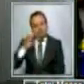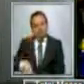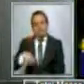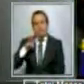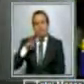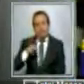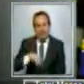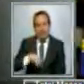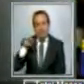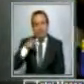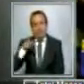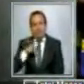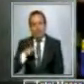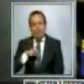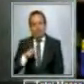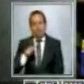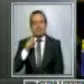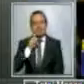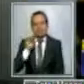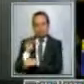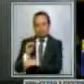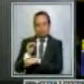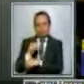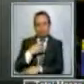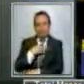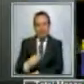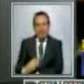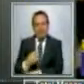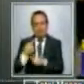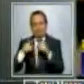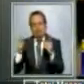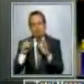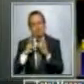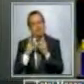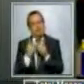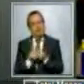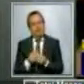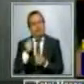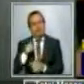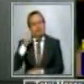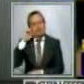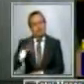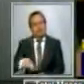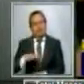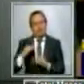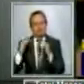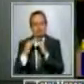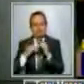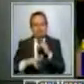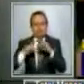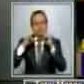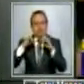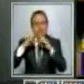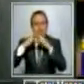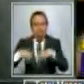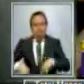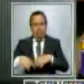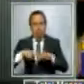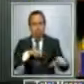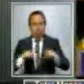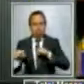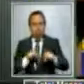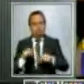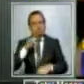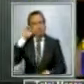el padre que en Soledad cría a sus hijos lo saben miles de familias que han tenido que levantar sus hogares después del terremoto lo saben